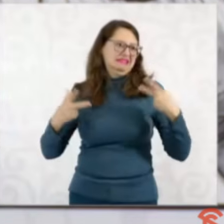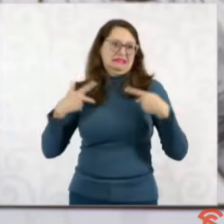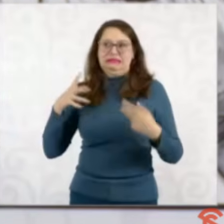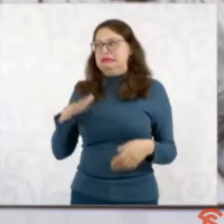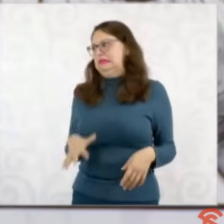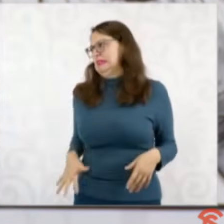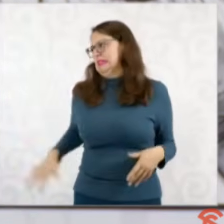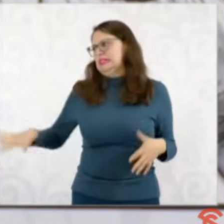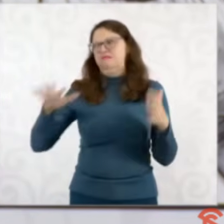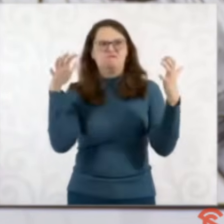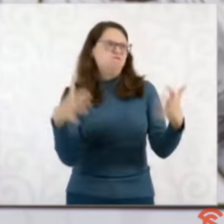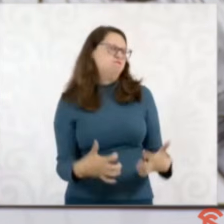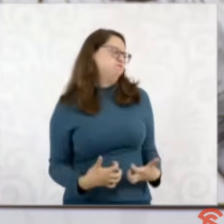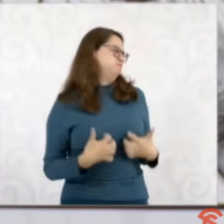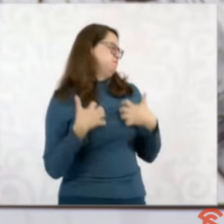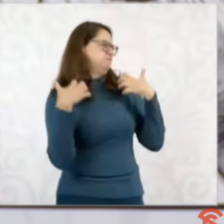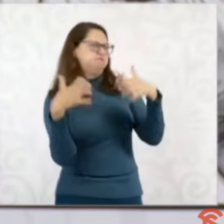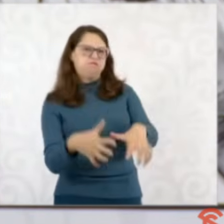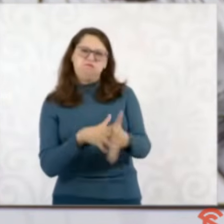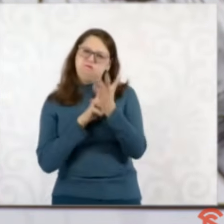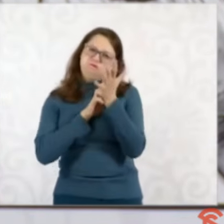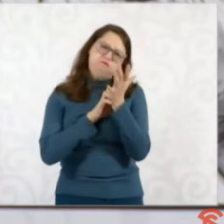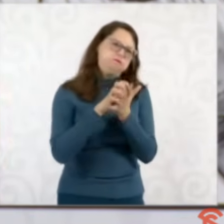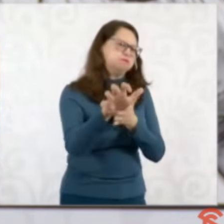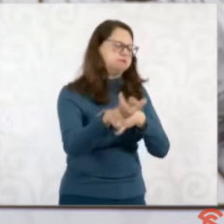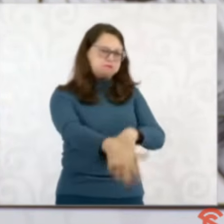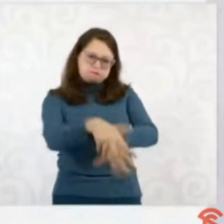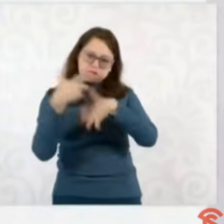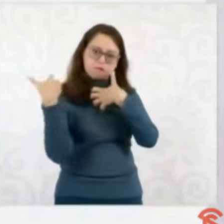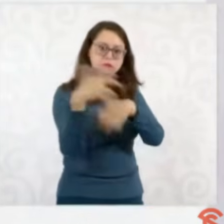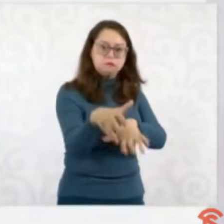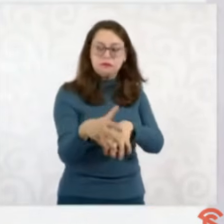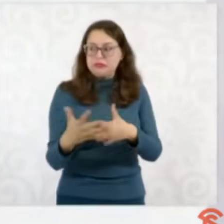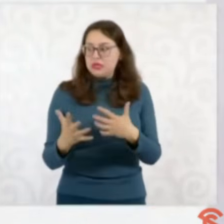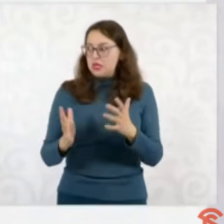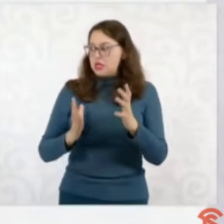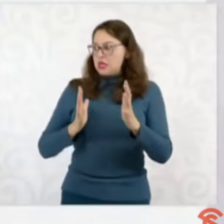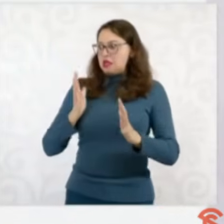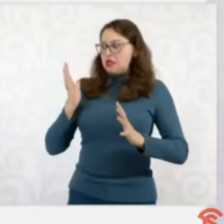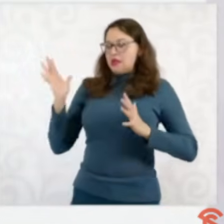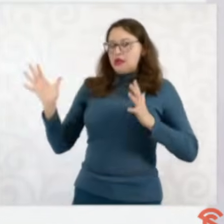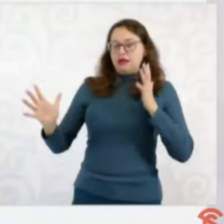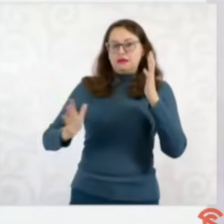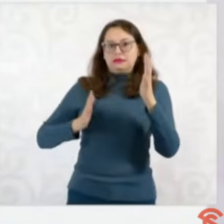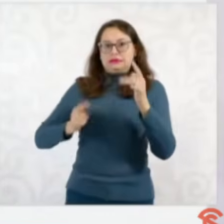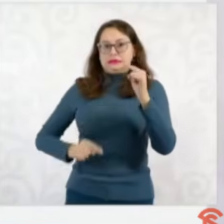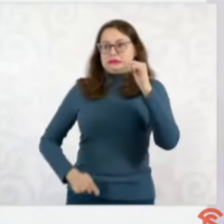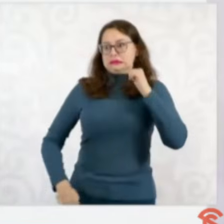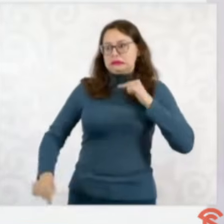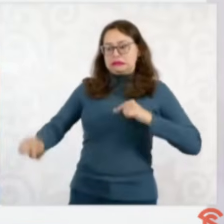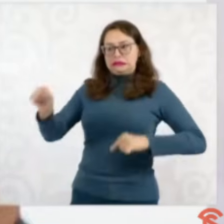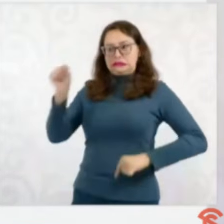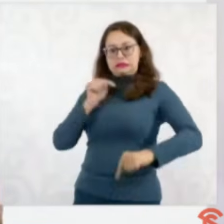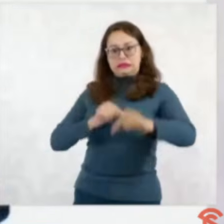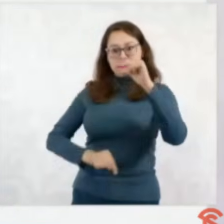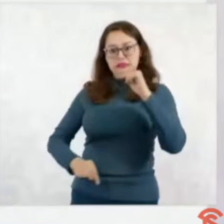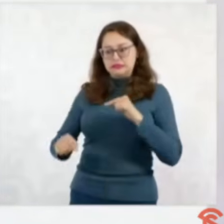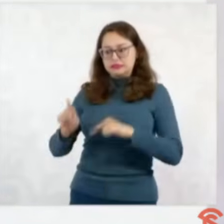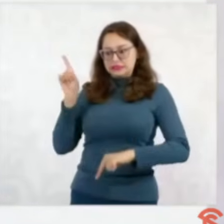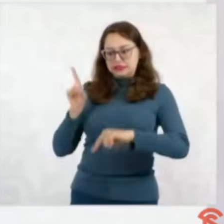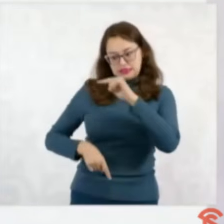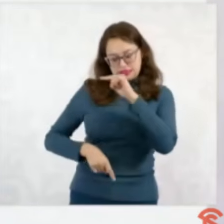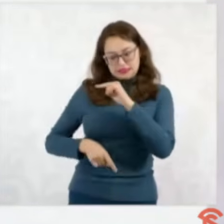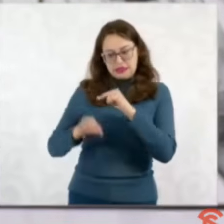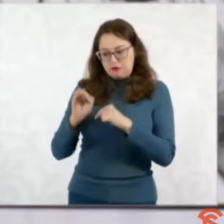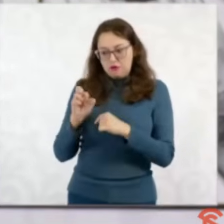de millones de mexicanas y mexicanos en todo el país. Se tienen que echar para atrás en el desafuero, pero cometen el fraude electoral